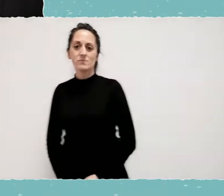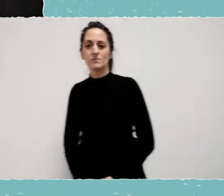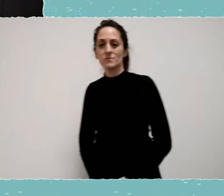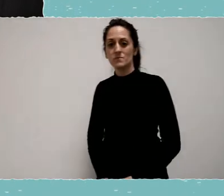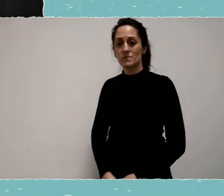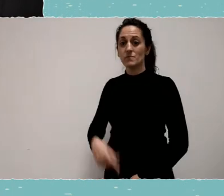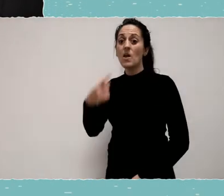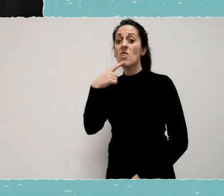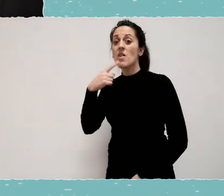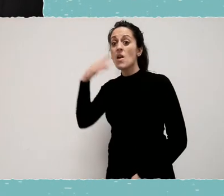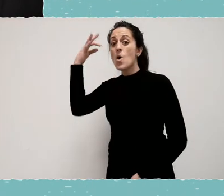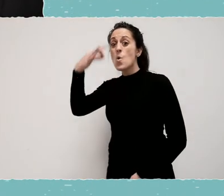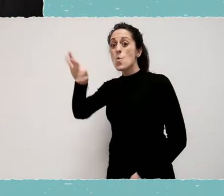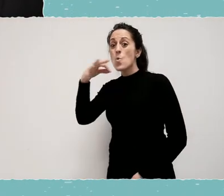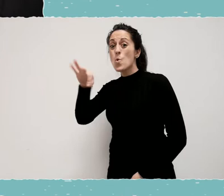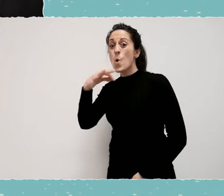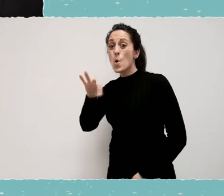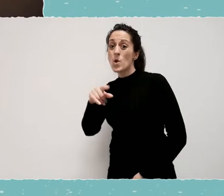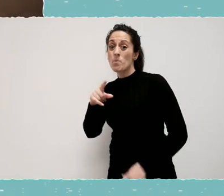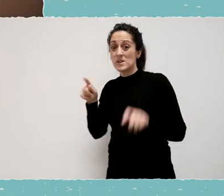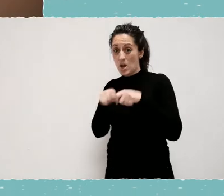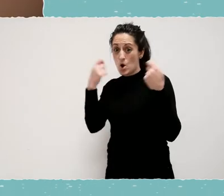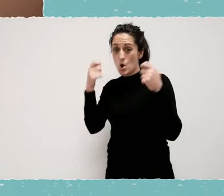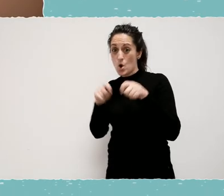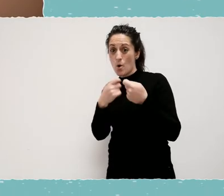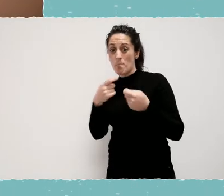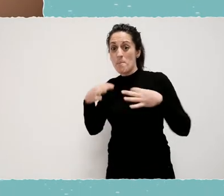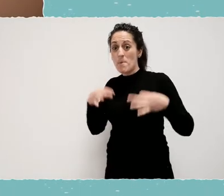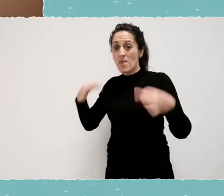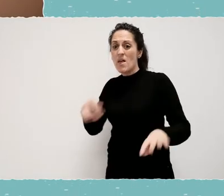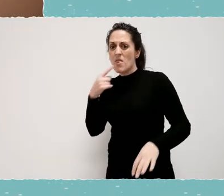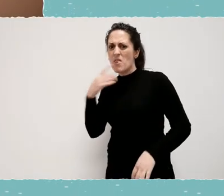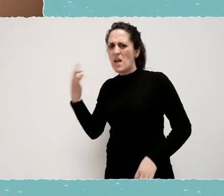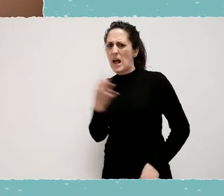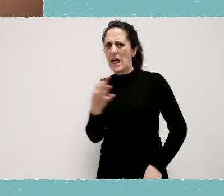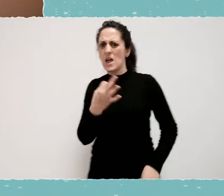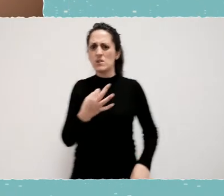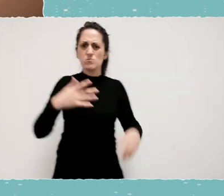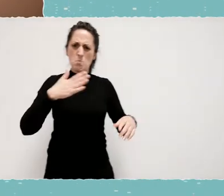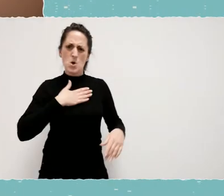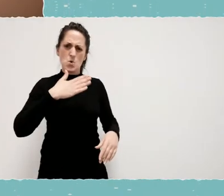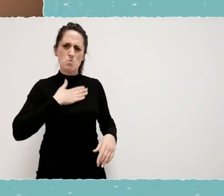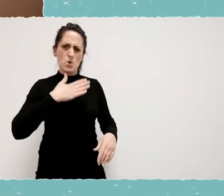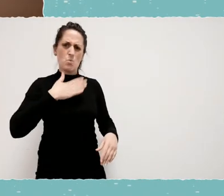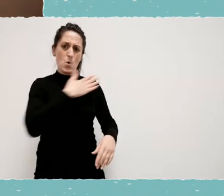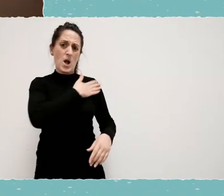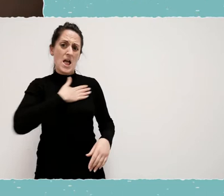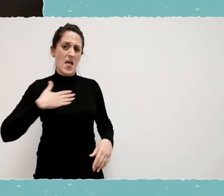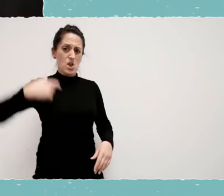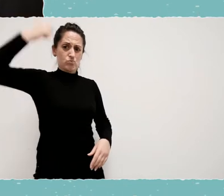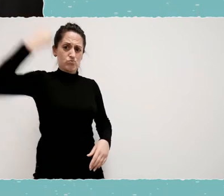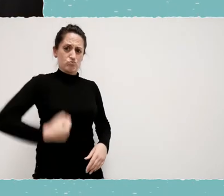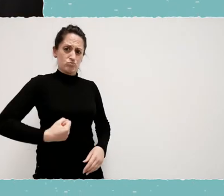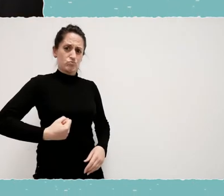O único que decía mentres estragaba reo era a frase da princesa. Meu ocoro!